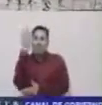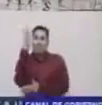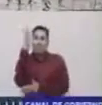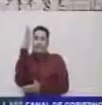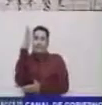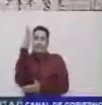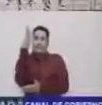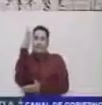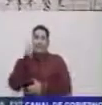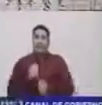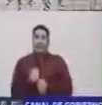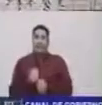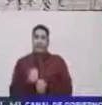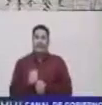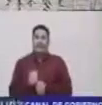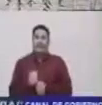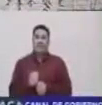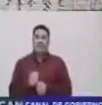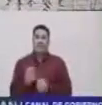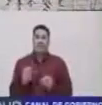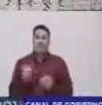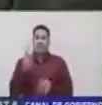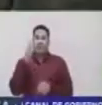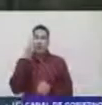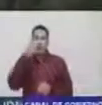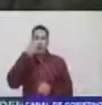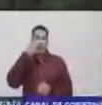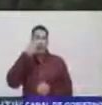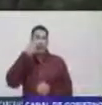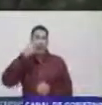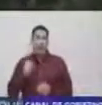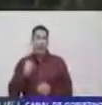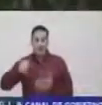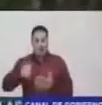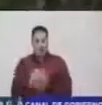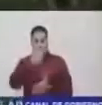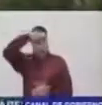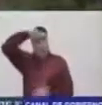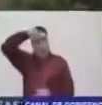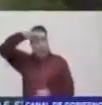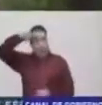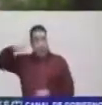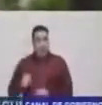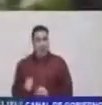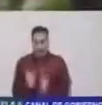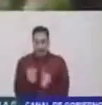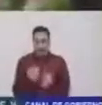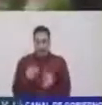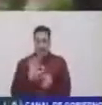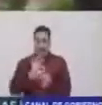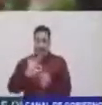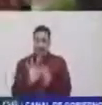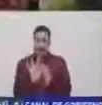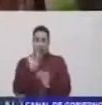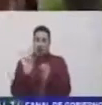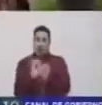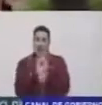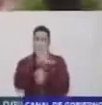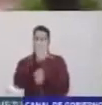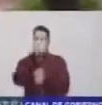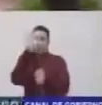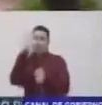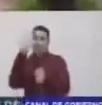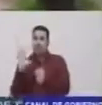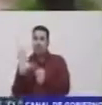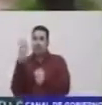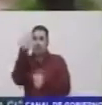sochia, ikesh achi, ikesh hula, kiban habrasama, chumir,